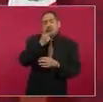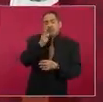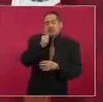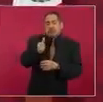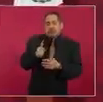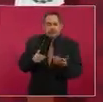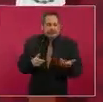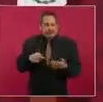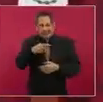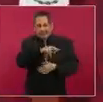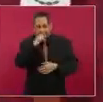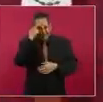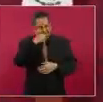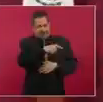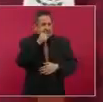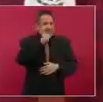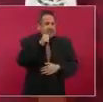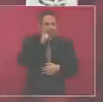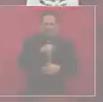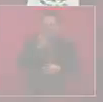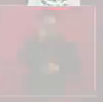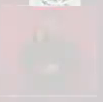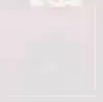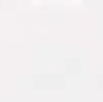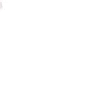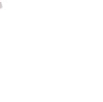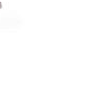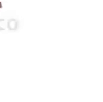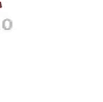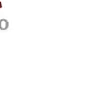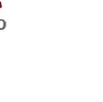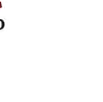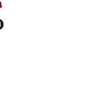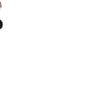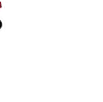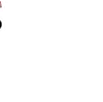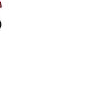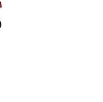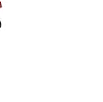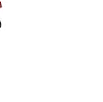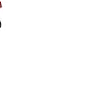de que la calumnia cuando no mancha tizna. Morena, la esperanza de México.